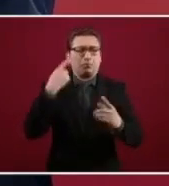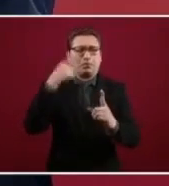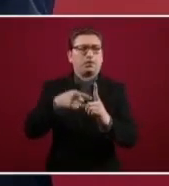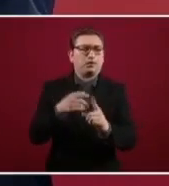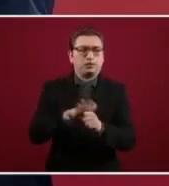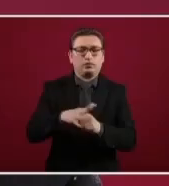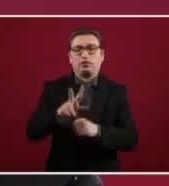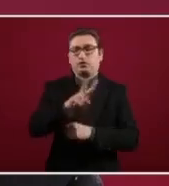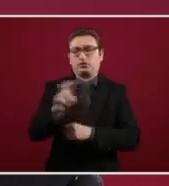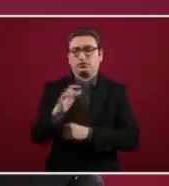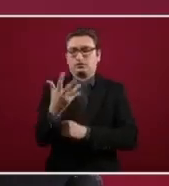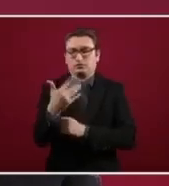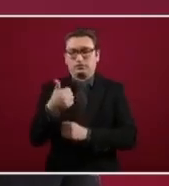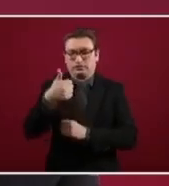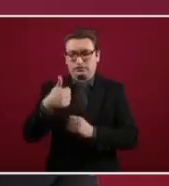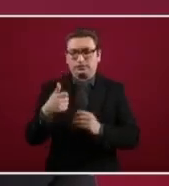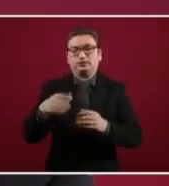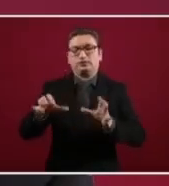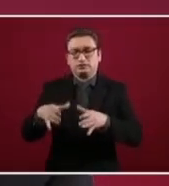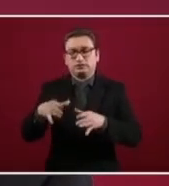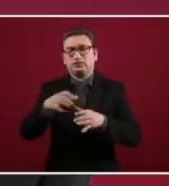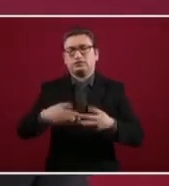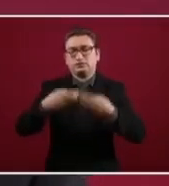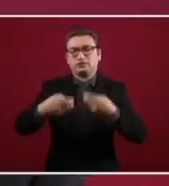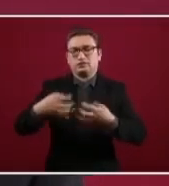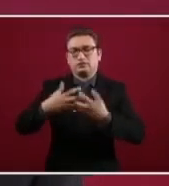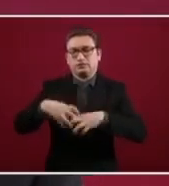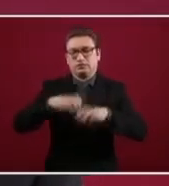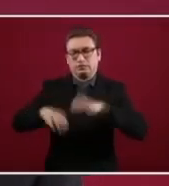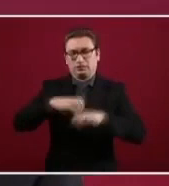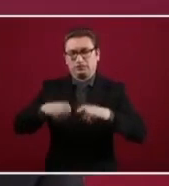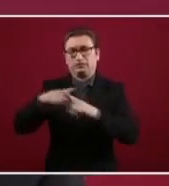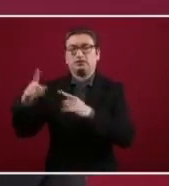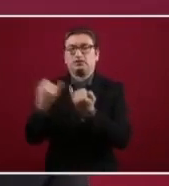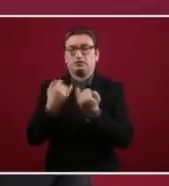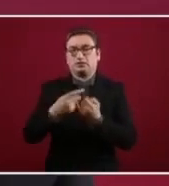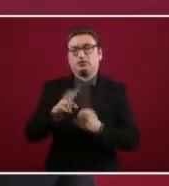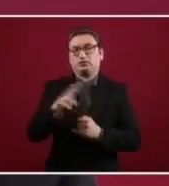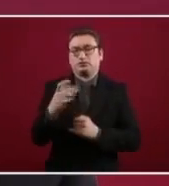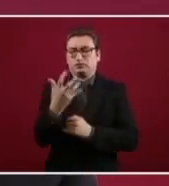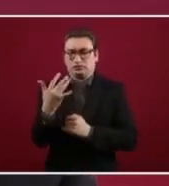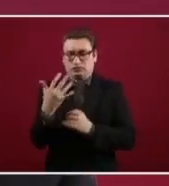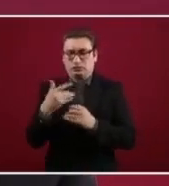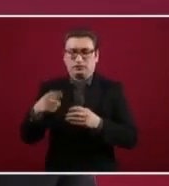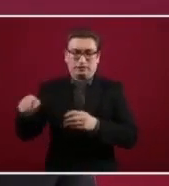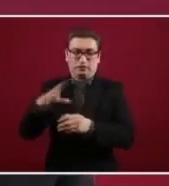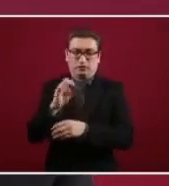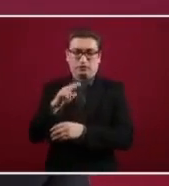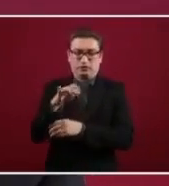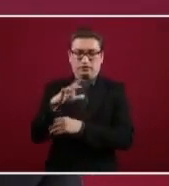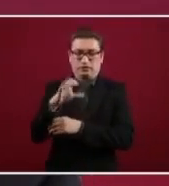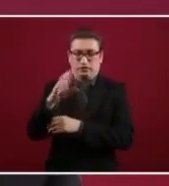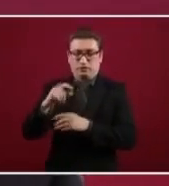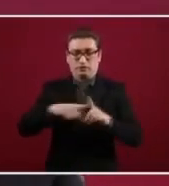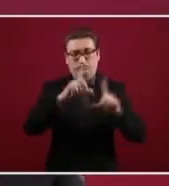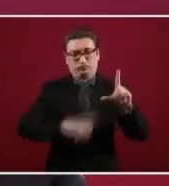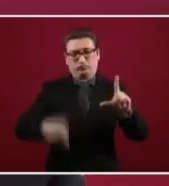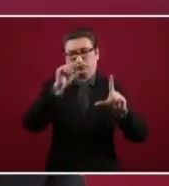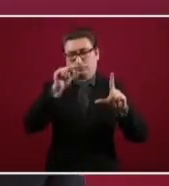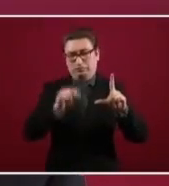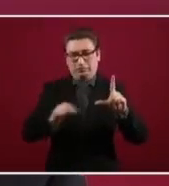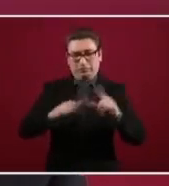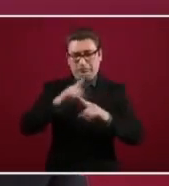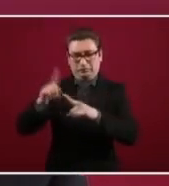256 cámaras de comercio y las 650 delegaciones que tiene concanaco en el país junto con las otras